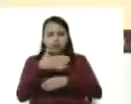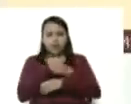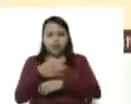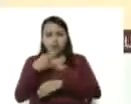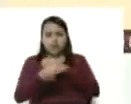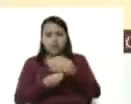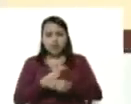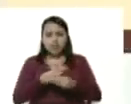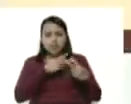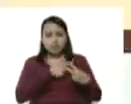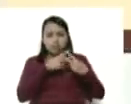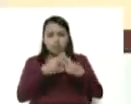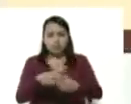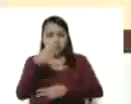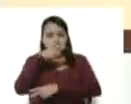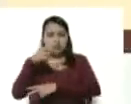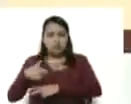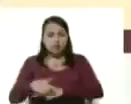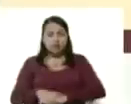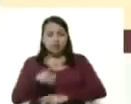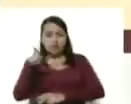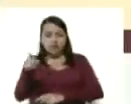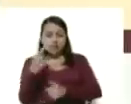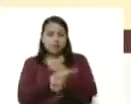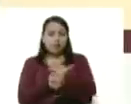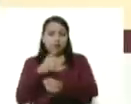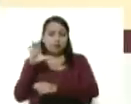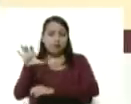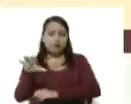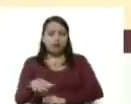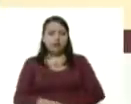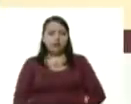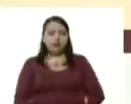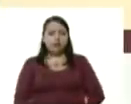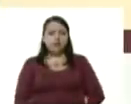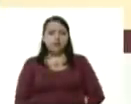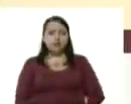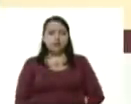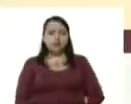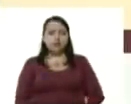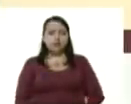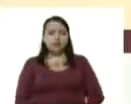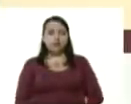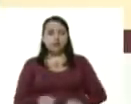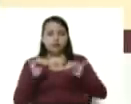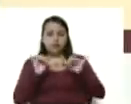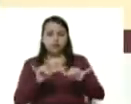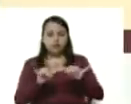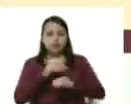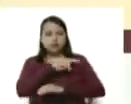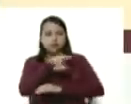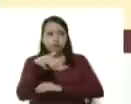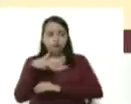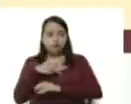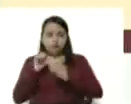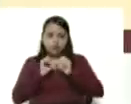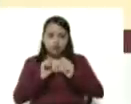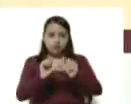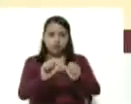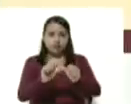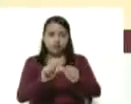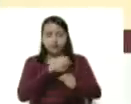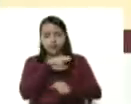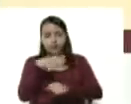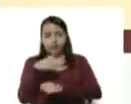contra la voluntad del pueblo de este hermano país de Guyana. Así que nosotros, cónsonos con nuestra